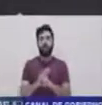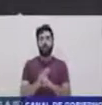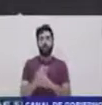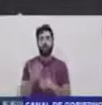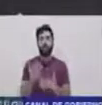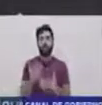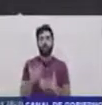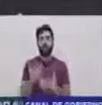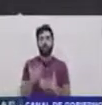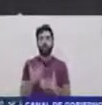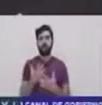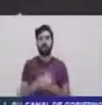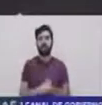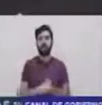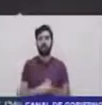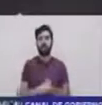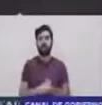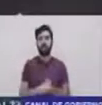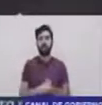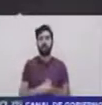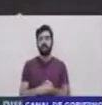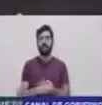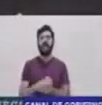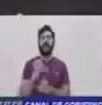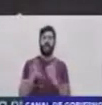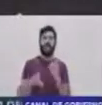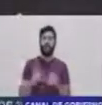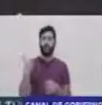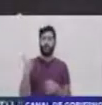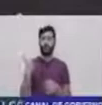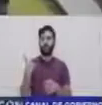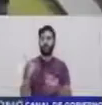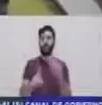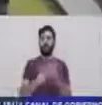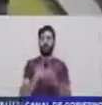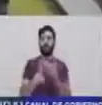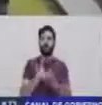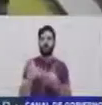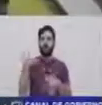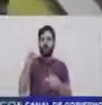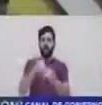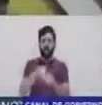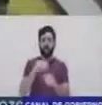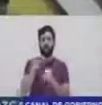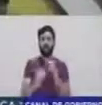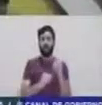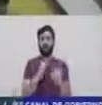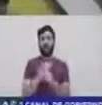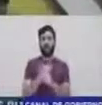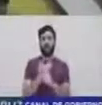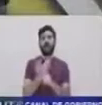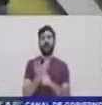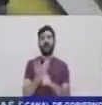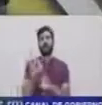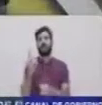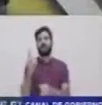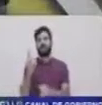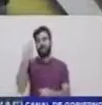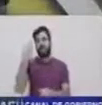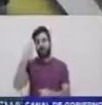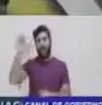puede de cierta manera pues llegar a molestar a las personas. ¿Qué problemas pueden existir en redes sociales, por ejemplo, basado en la